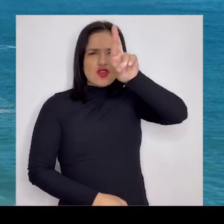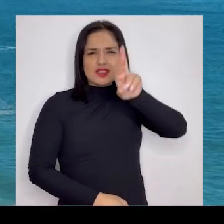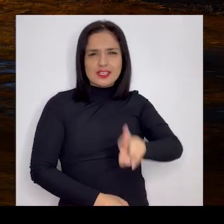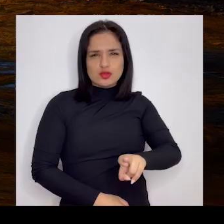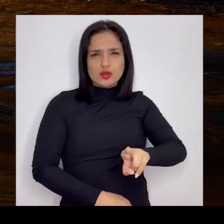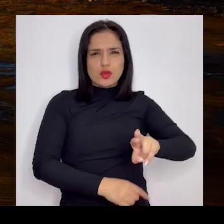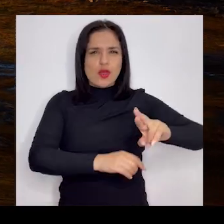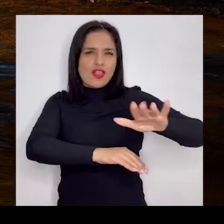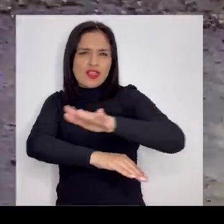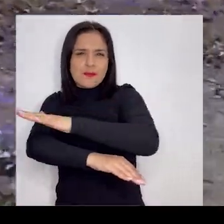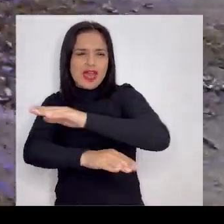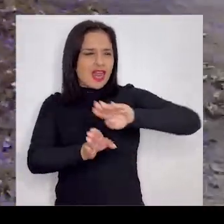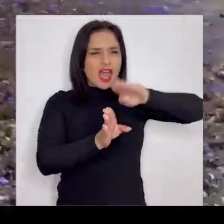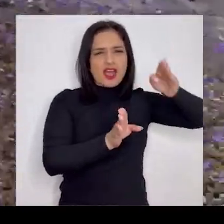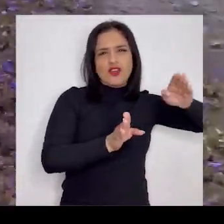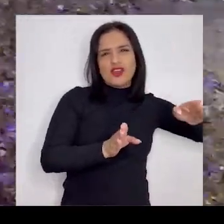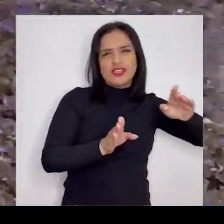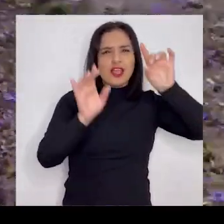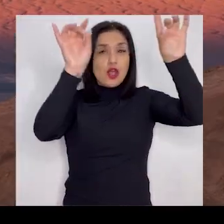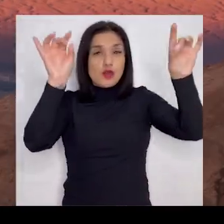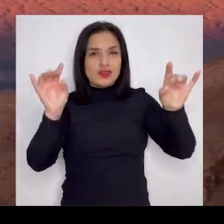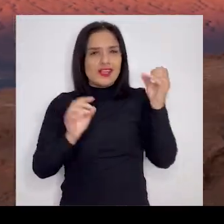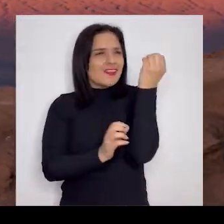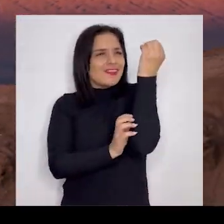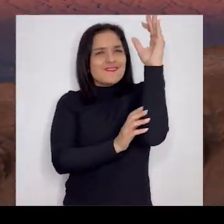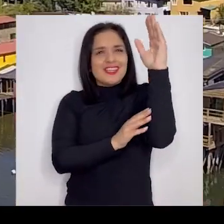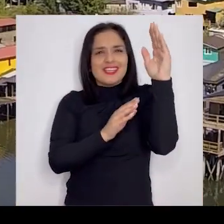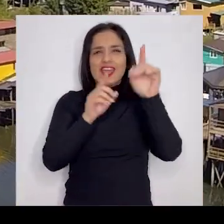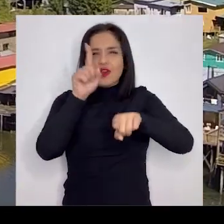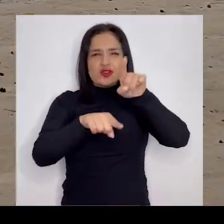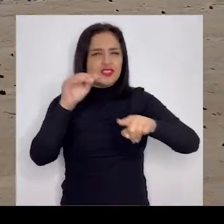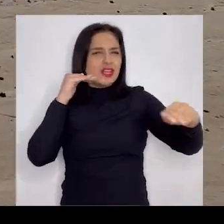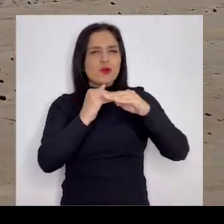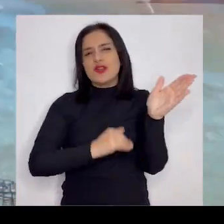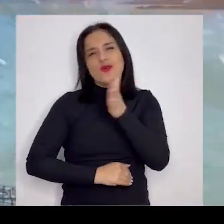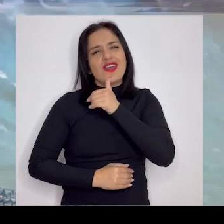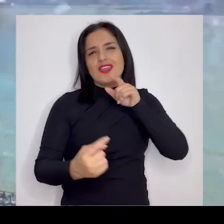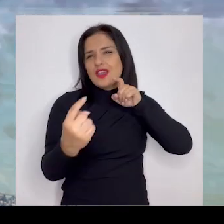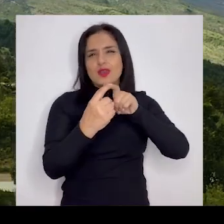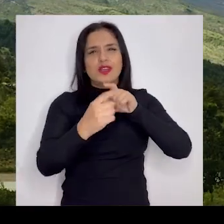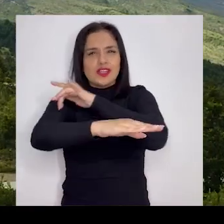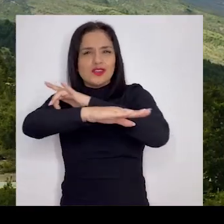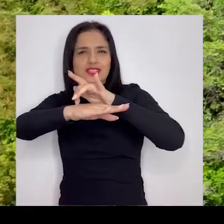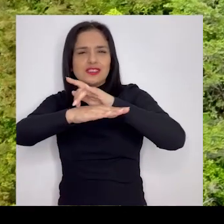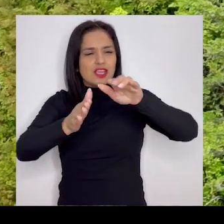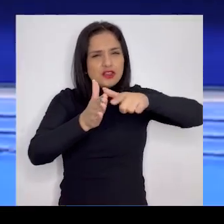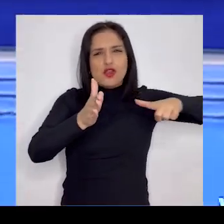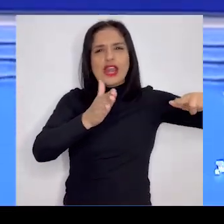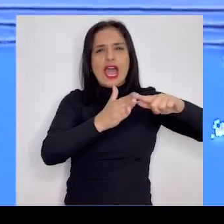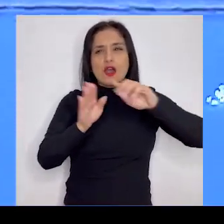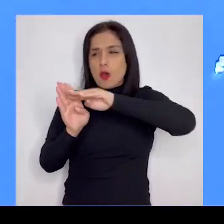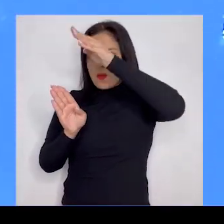de mar a cordillera una estrella que brilla con su geografía irrepetible conectando desiertos lagos montañas y